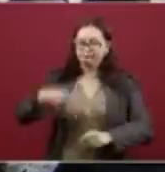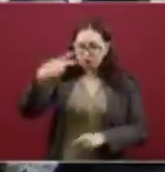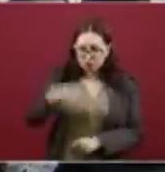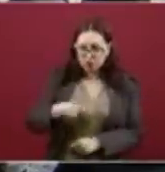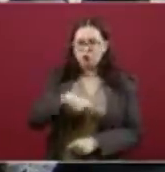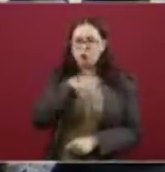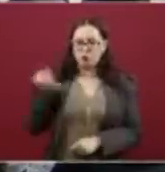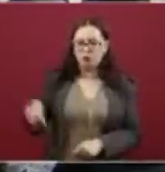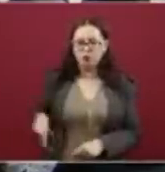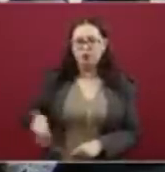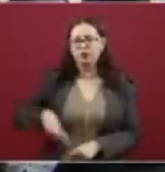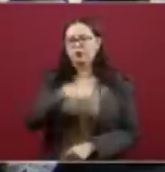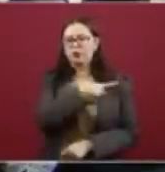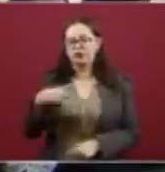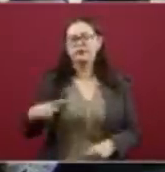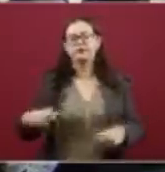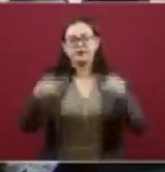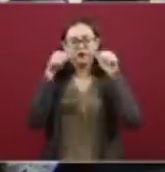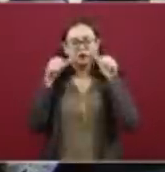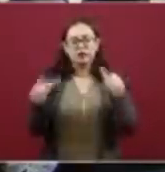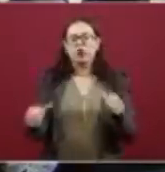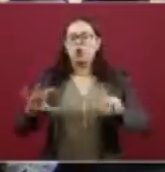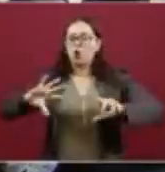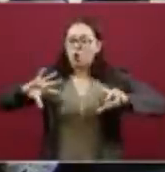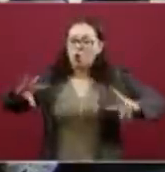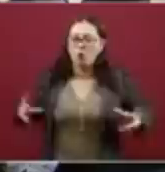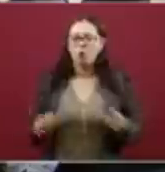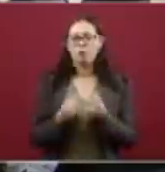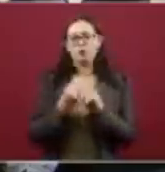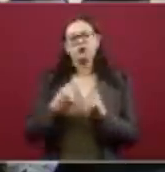el Estado, haremos un replanteamiento de todo, lo cual nos